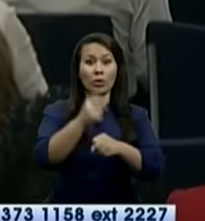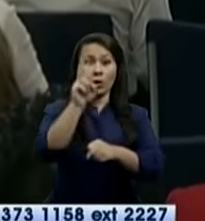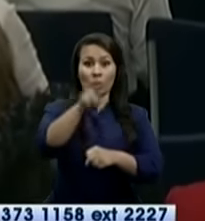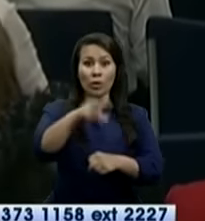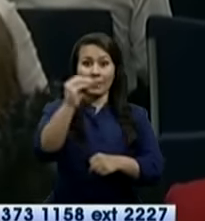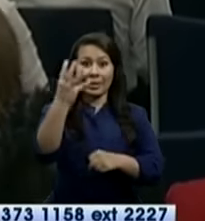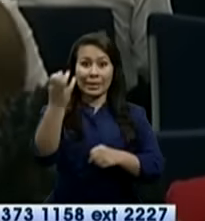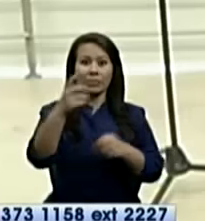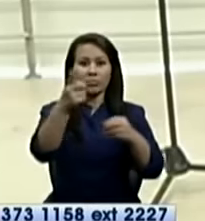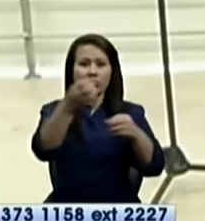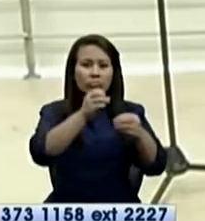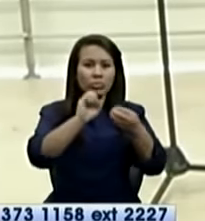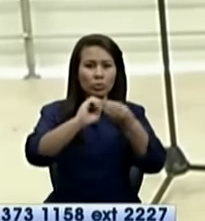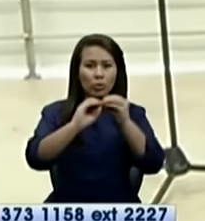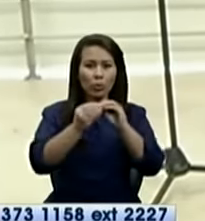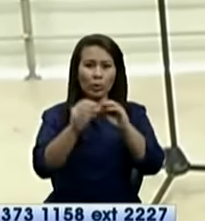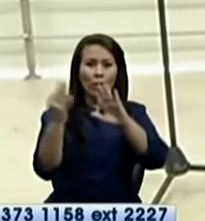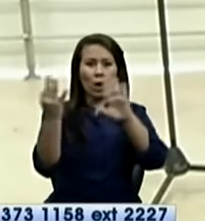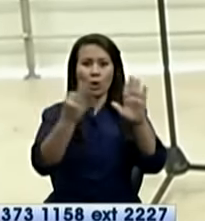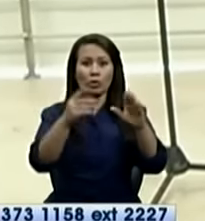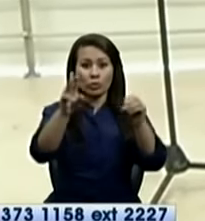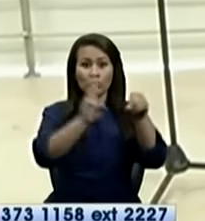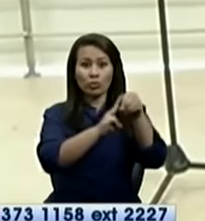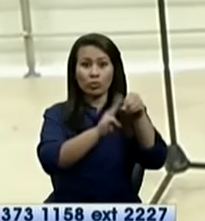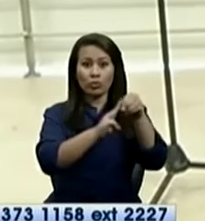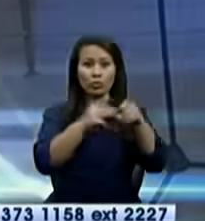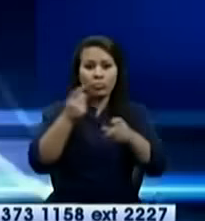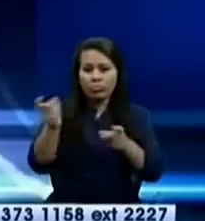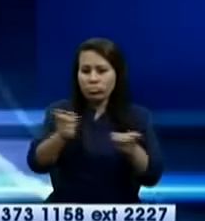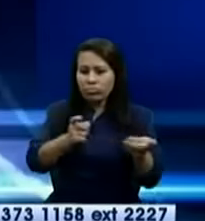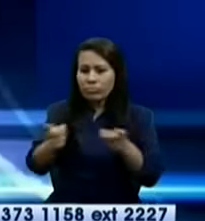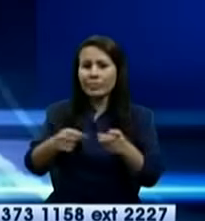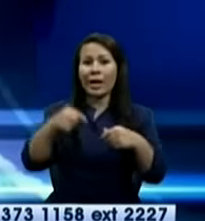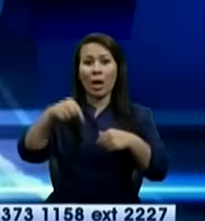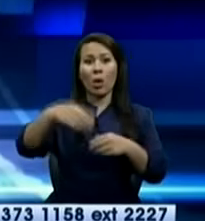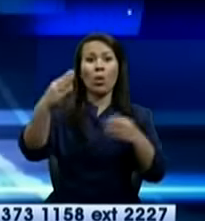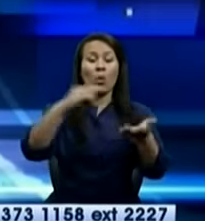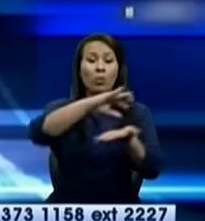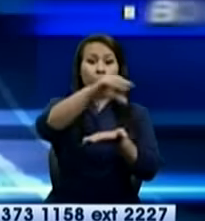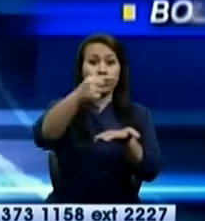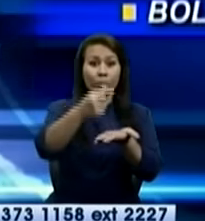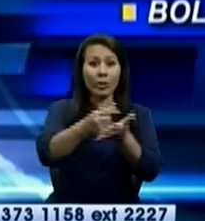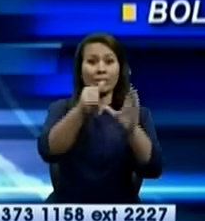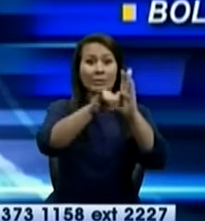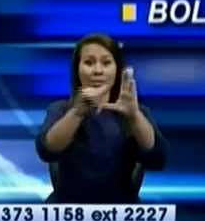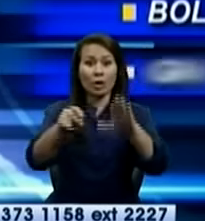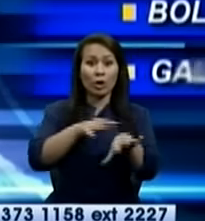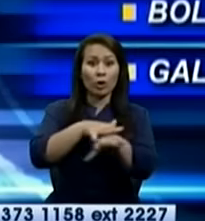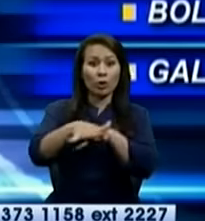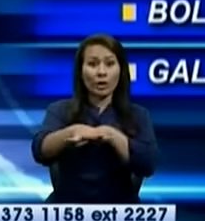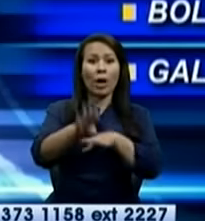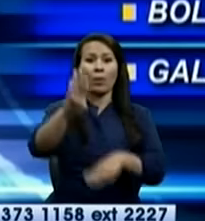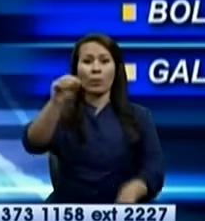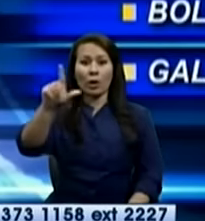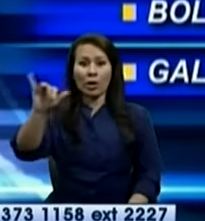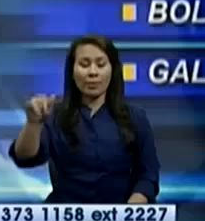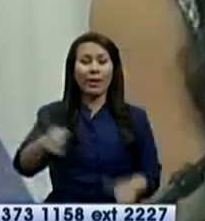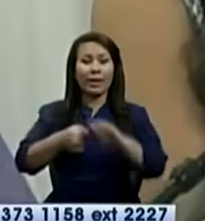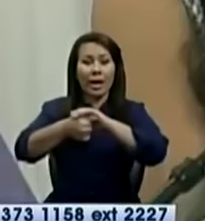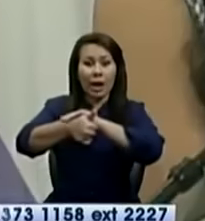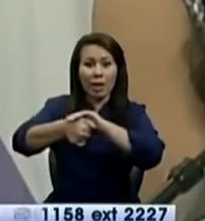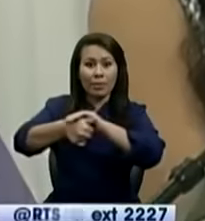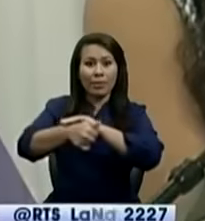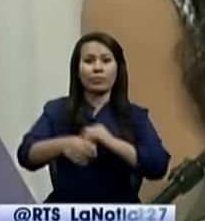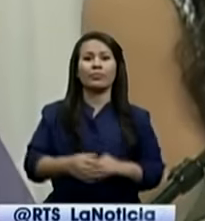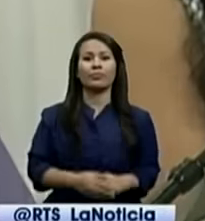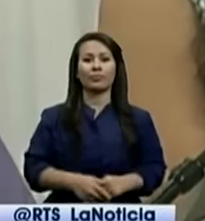Intendencia Zonal 5-8 de la Supercom, que tiene jurisdicción en Guayas, Santa Elena, Los Ríos, Bolívar y Galápagos. La